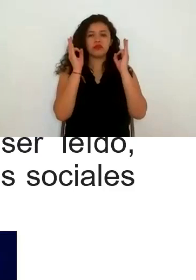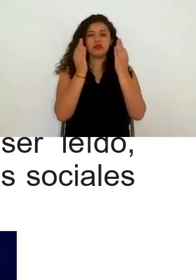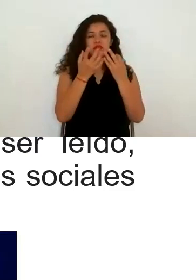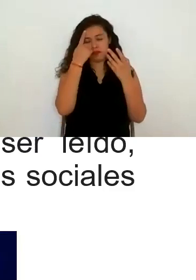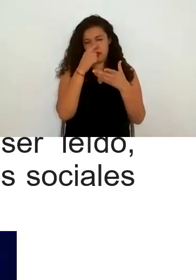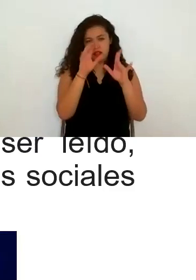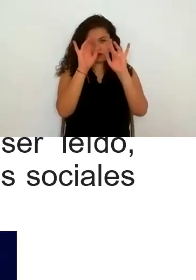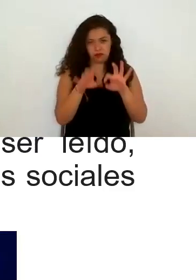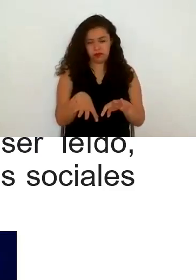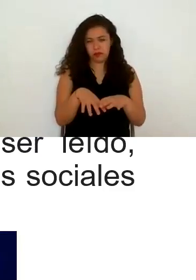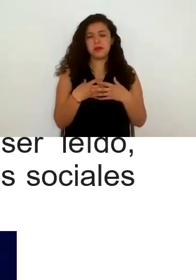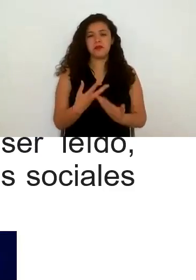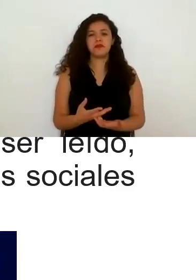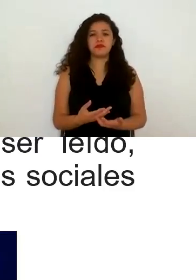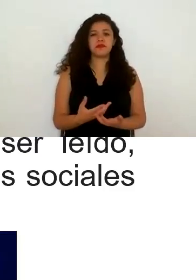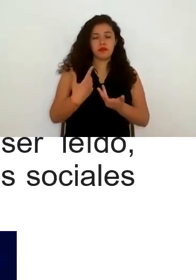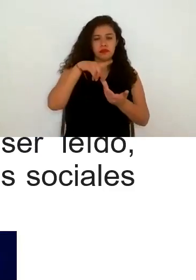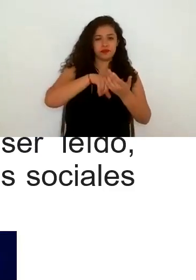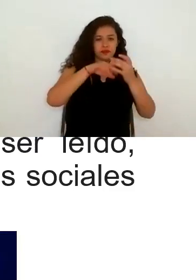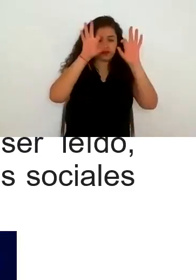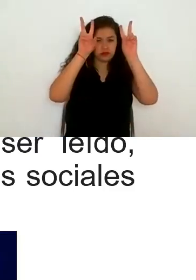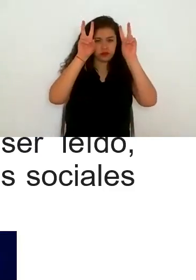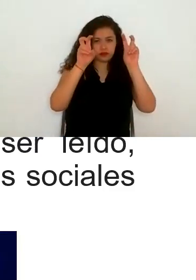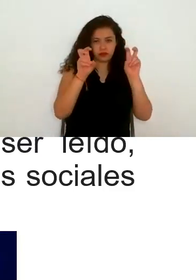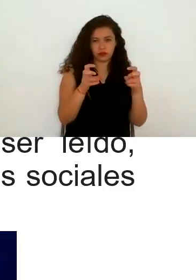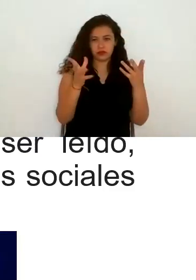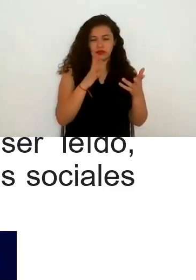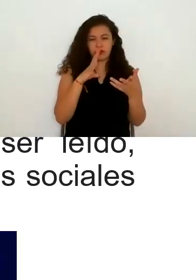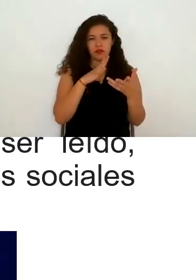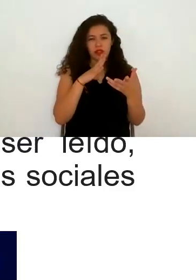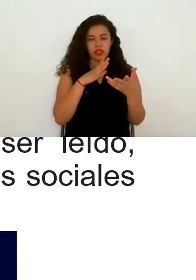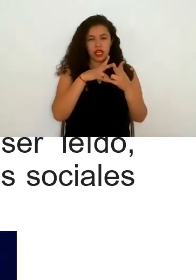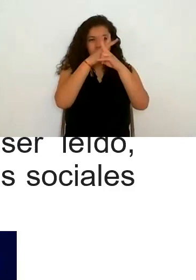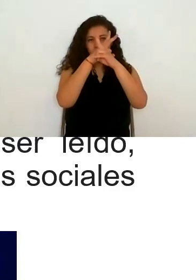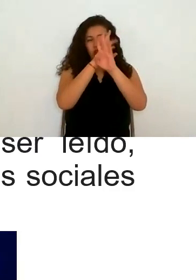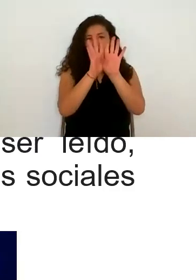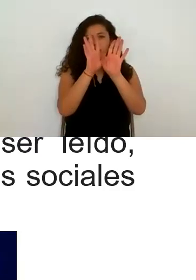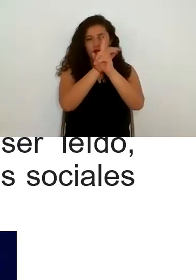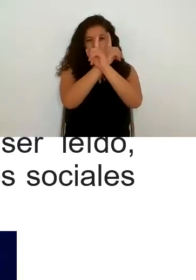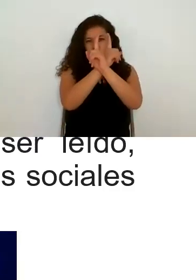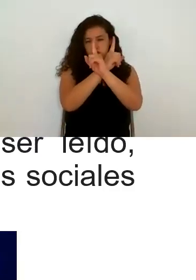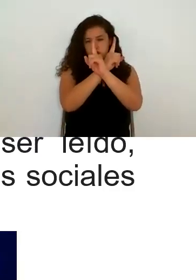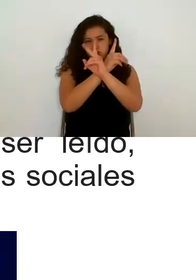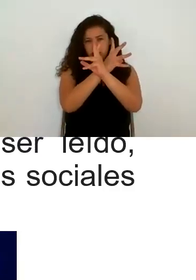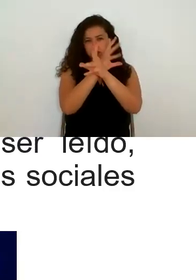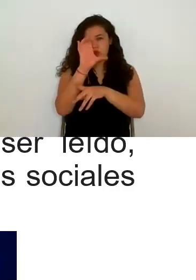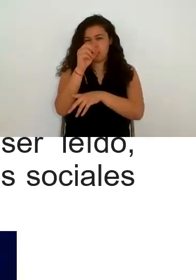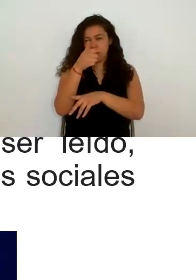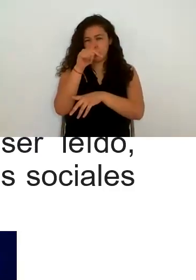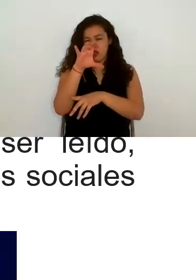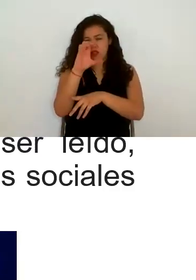magnético, en el que el contenido está codificado mediante algún tipo de código digital, que puede ser